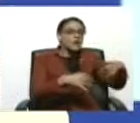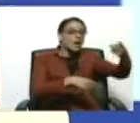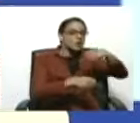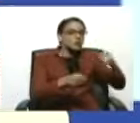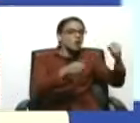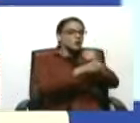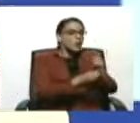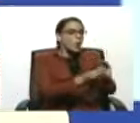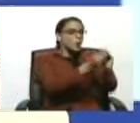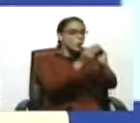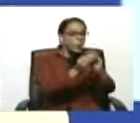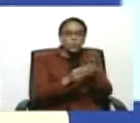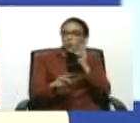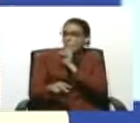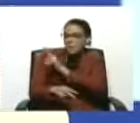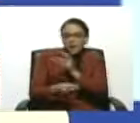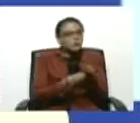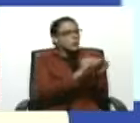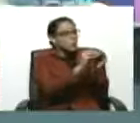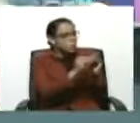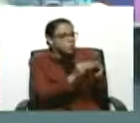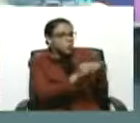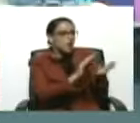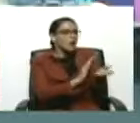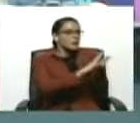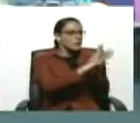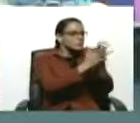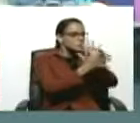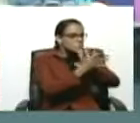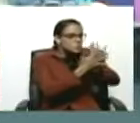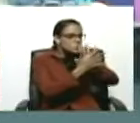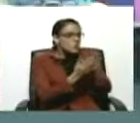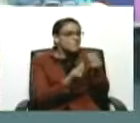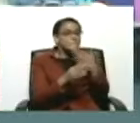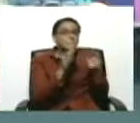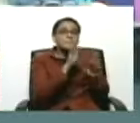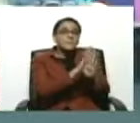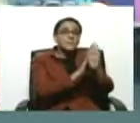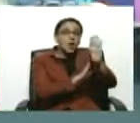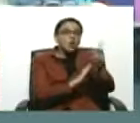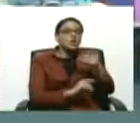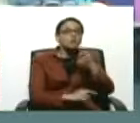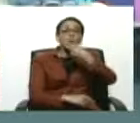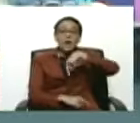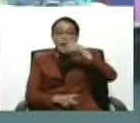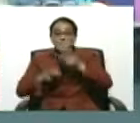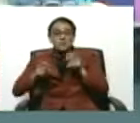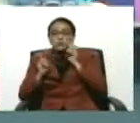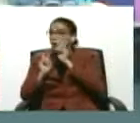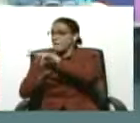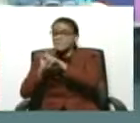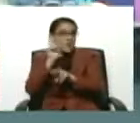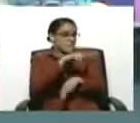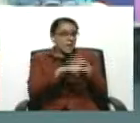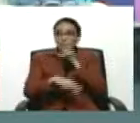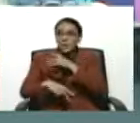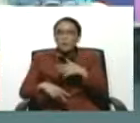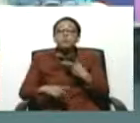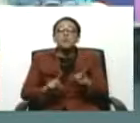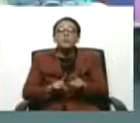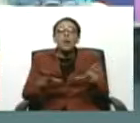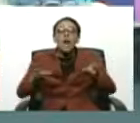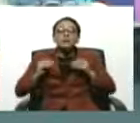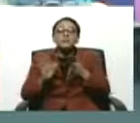fácil convencer a la gente de aceptar los cambios el resultado de esta reformas es